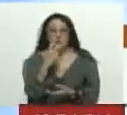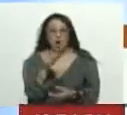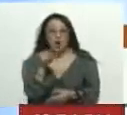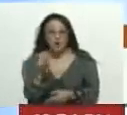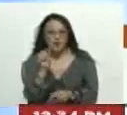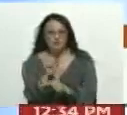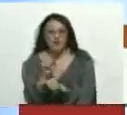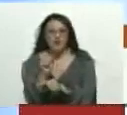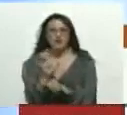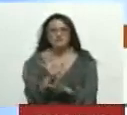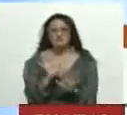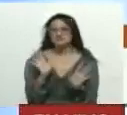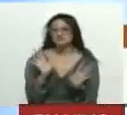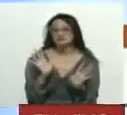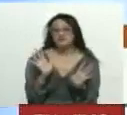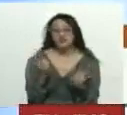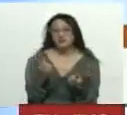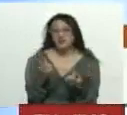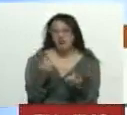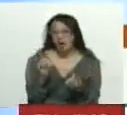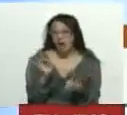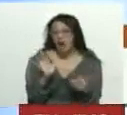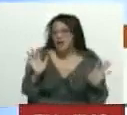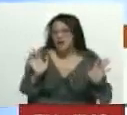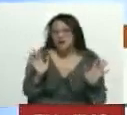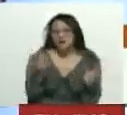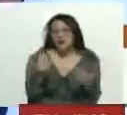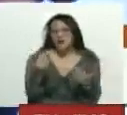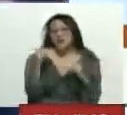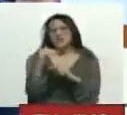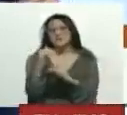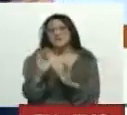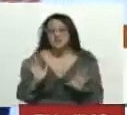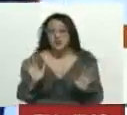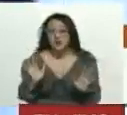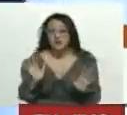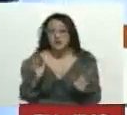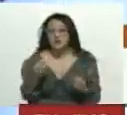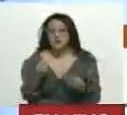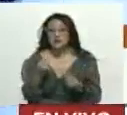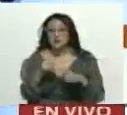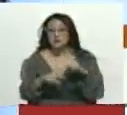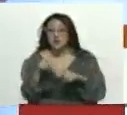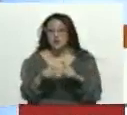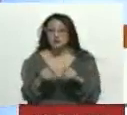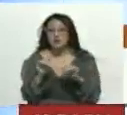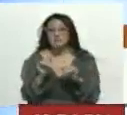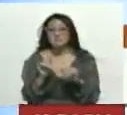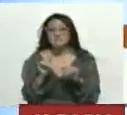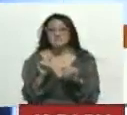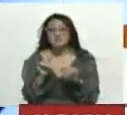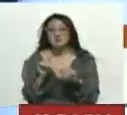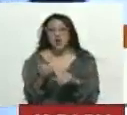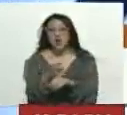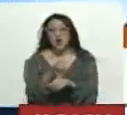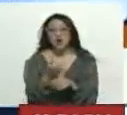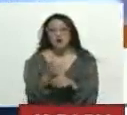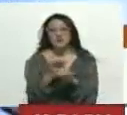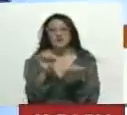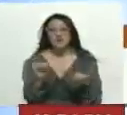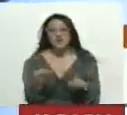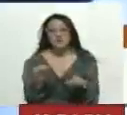ropa te hasta donde la cobija te llegue o sea miles de cosas que el mismo sistema Nosotros sabemos que hay